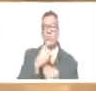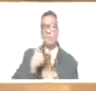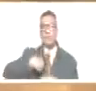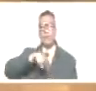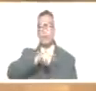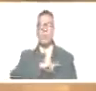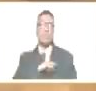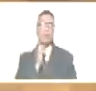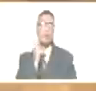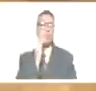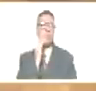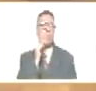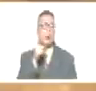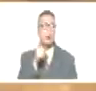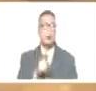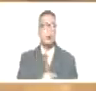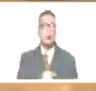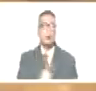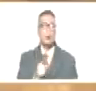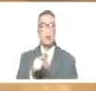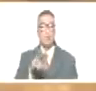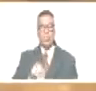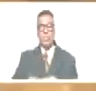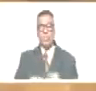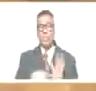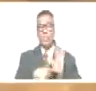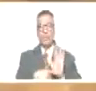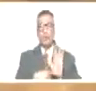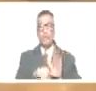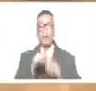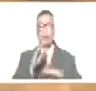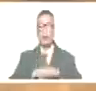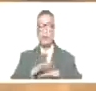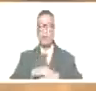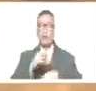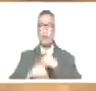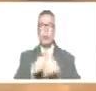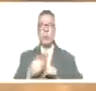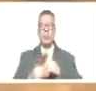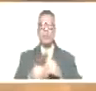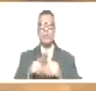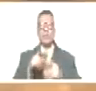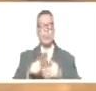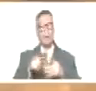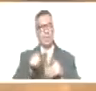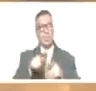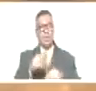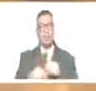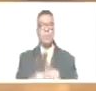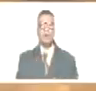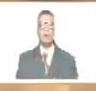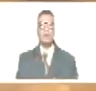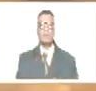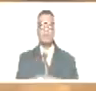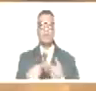Lo correcto es enfrentar esos hechos, estén donde estén. Así es en la Revolución Bolivariana.